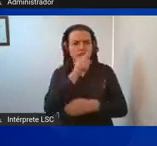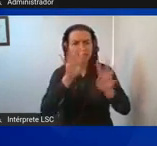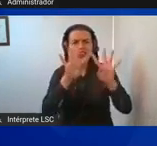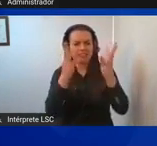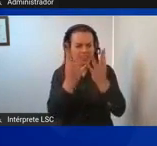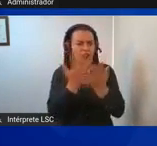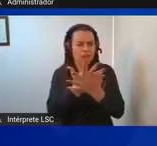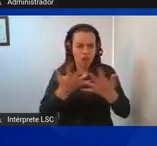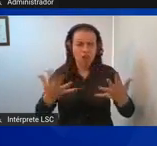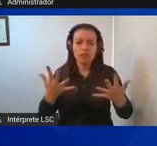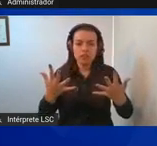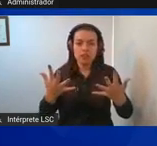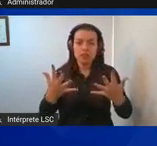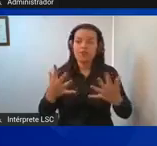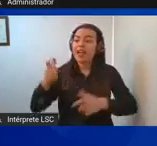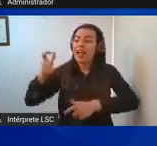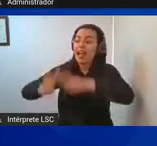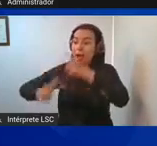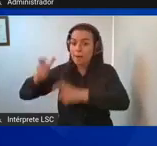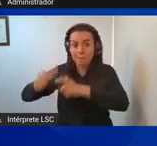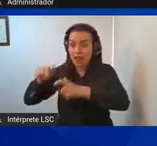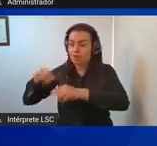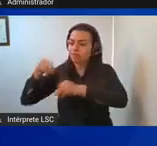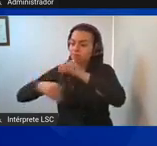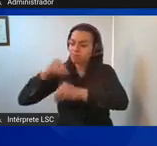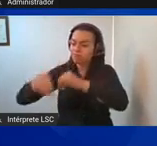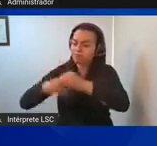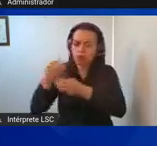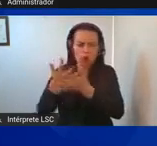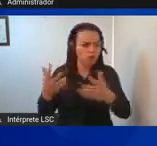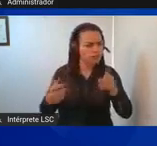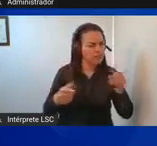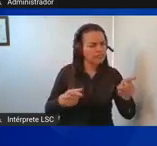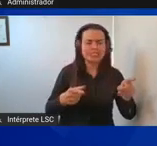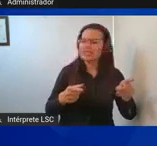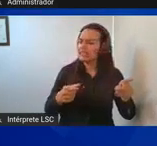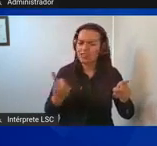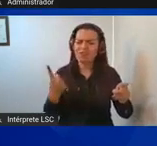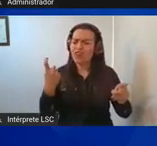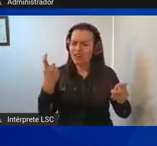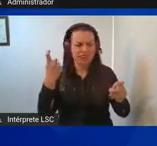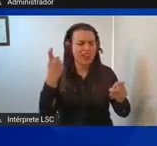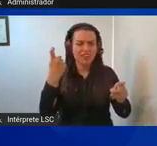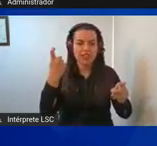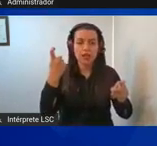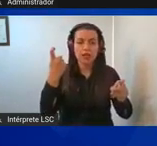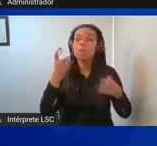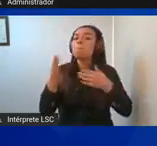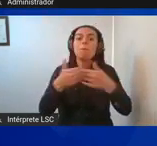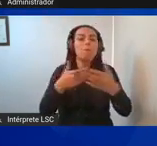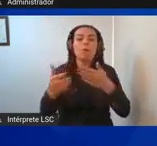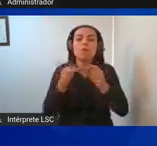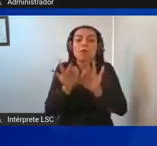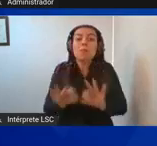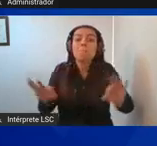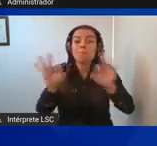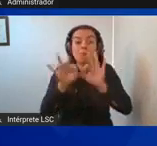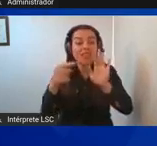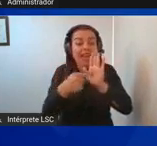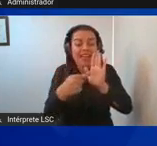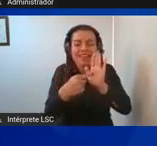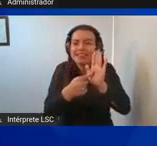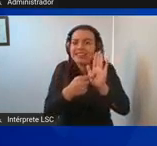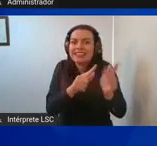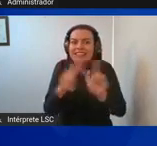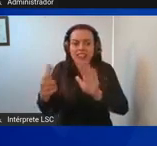fuera a lo que se hizo en Cámara, pero la esencia, la estructura, lo importante nos queda. Y vámonos por ahí, porque